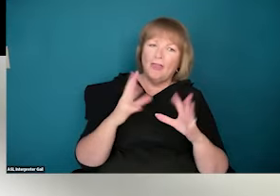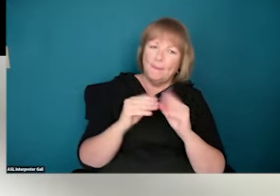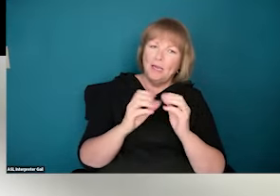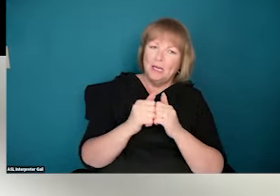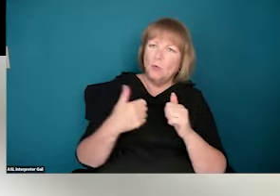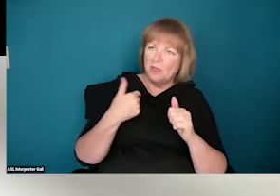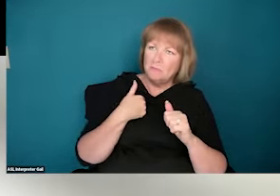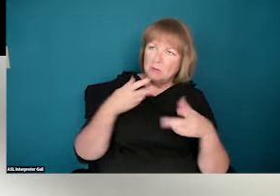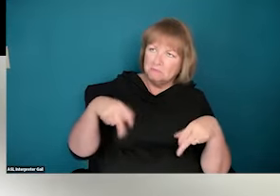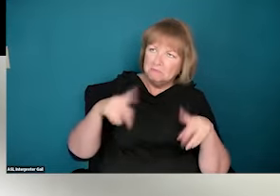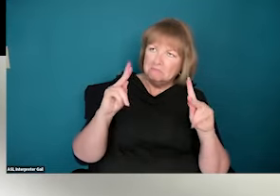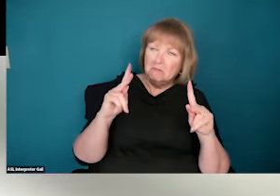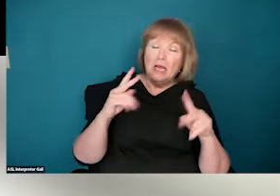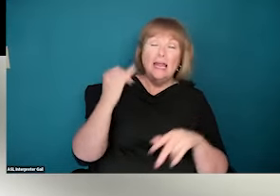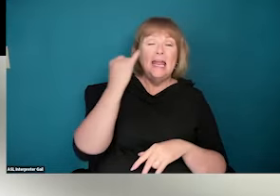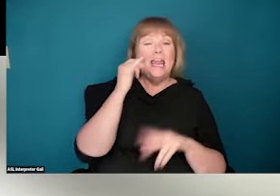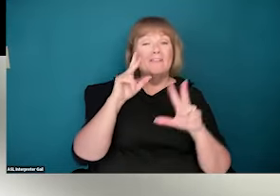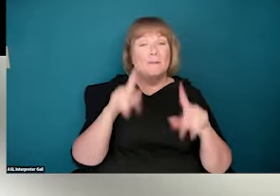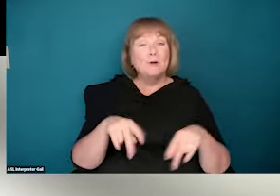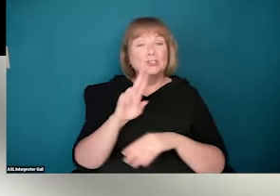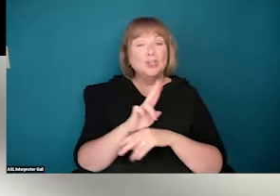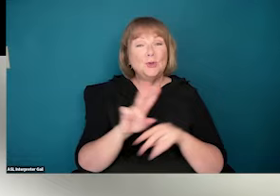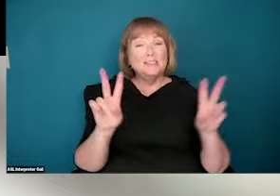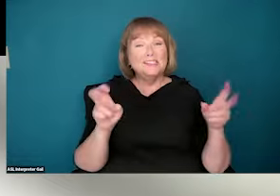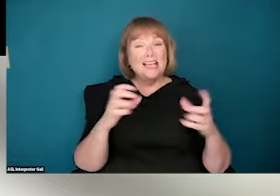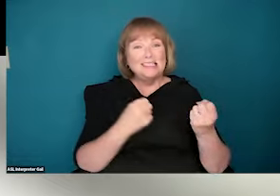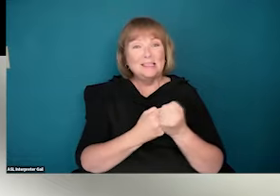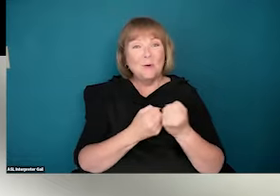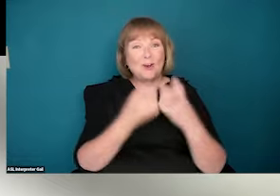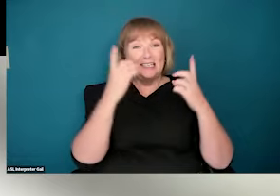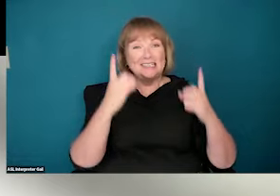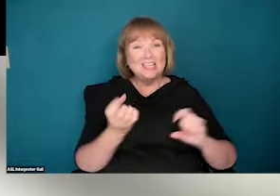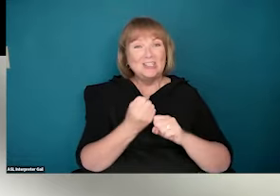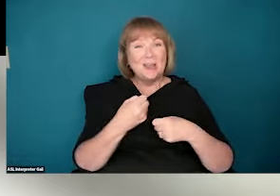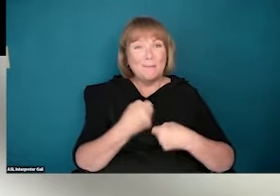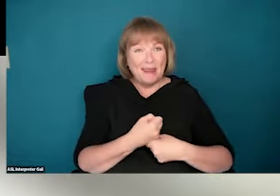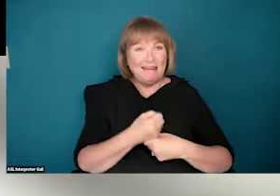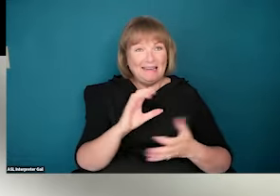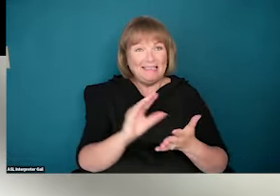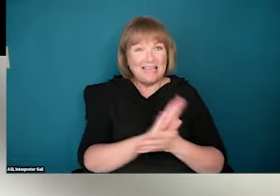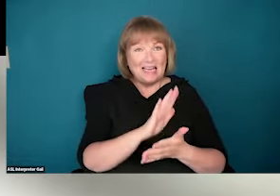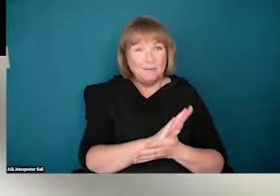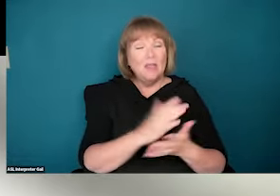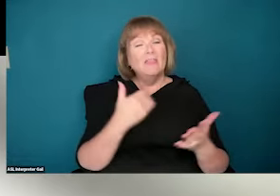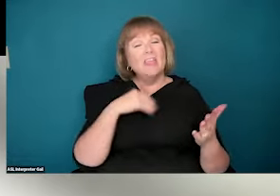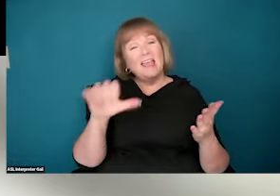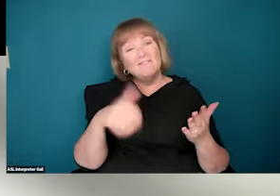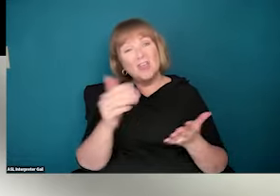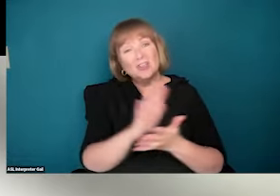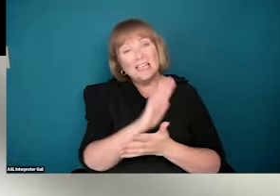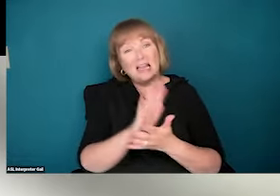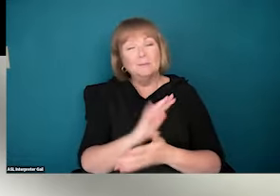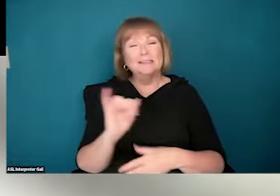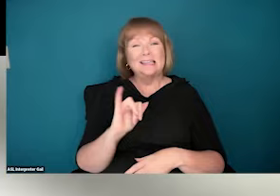usted pueda ir a una reunión de salud o alguna otra cosa. Algunas veces las personas pueden usar